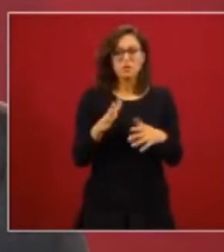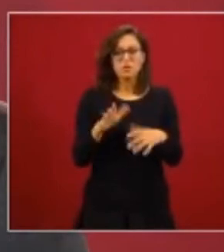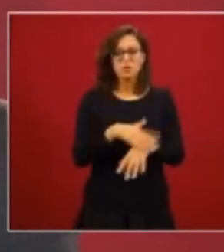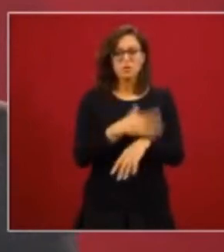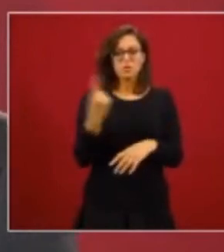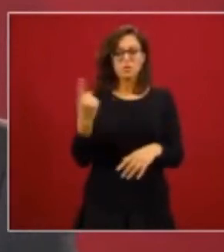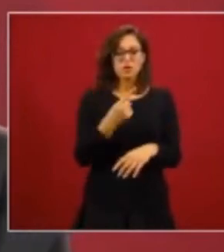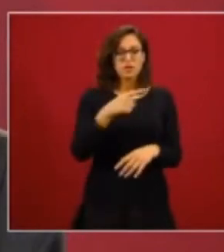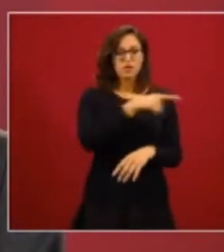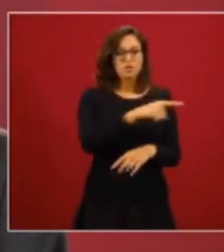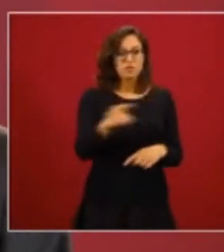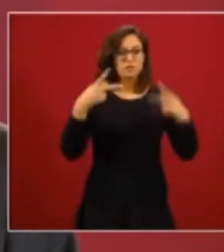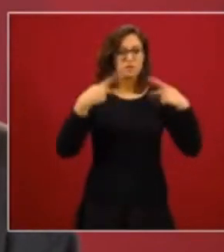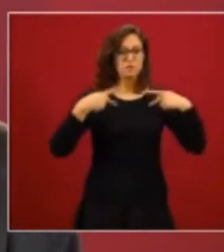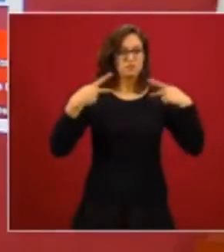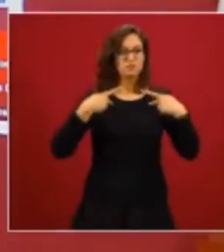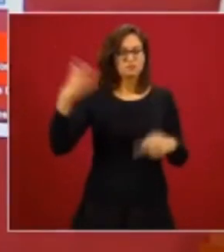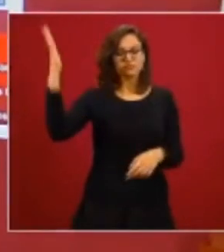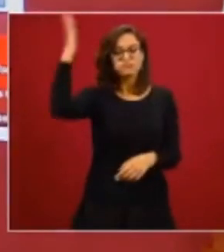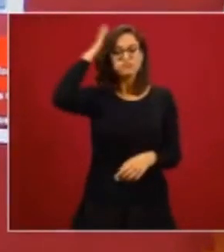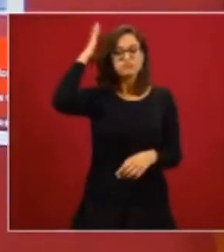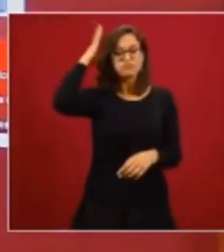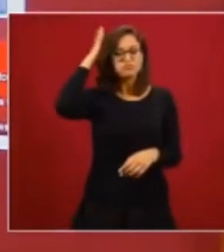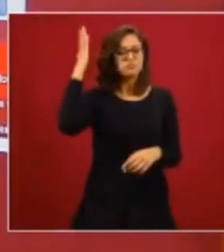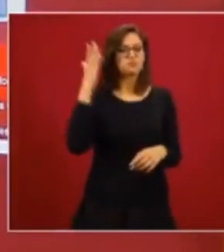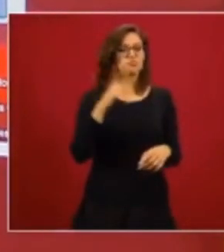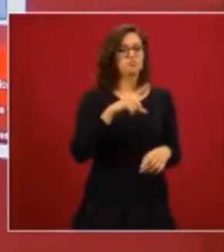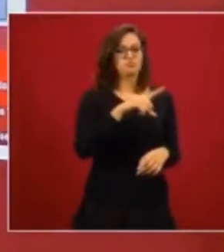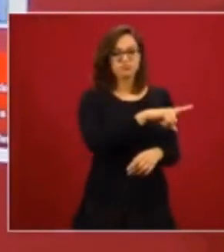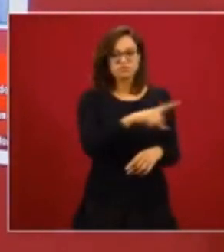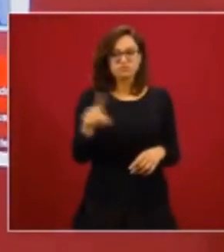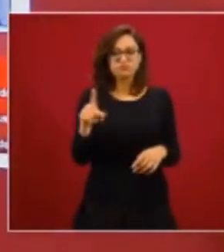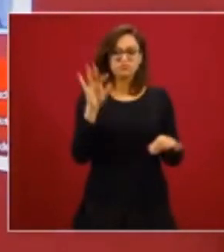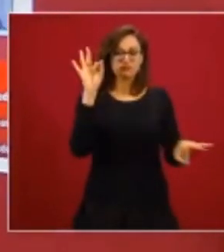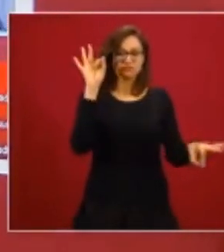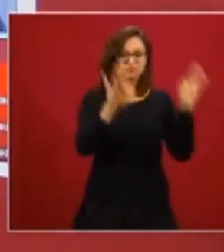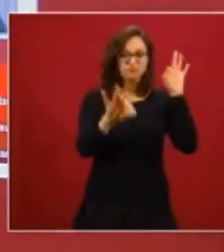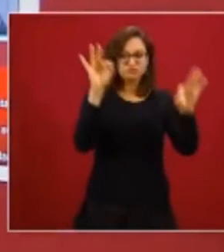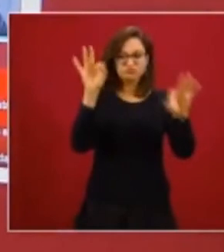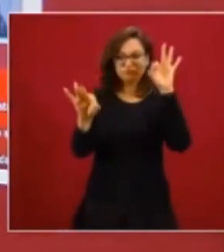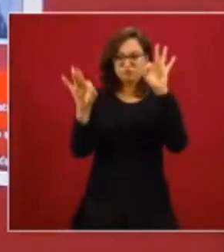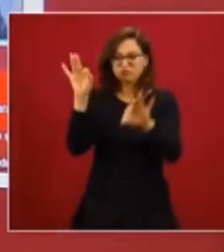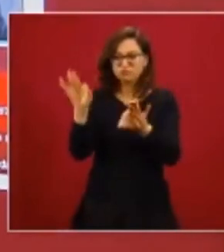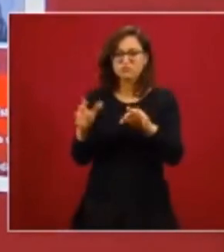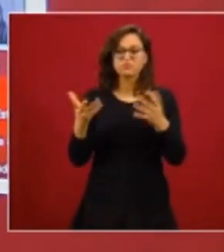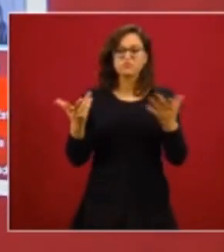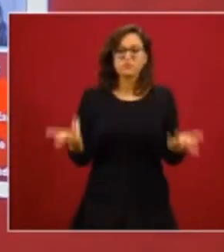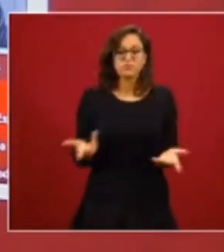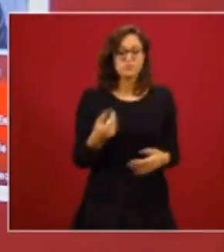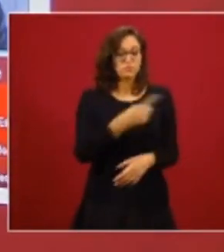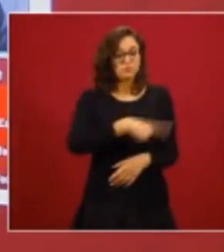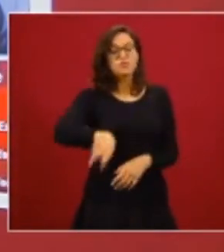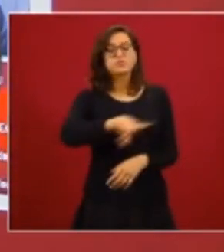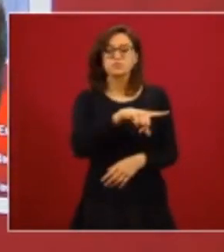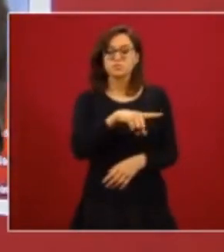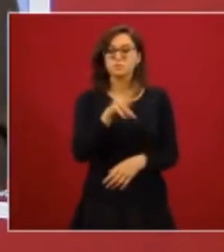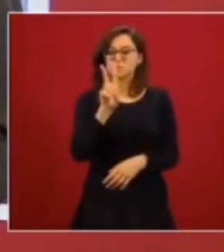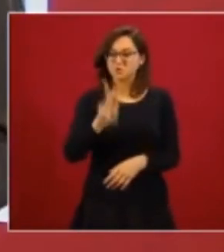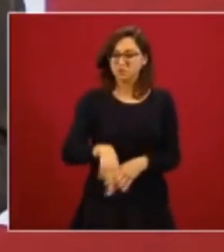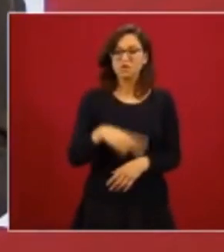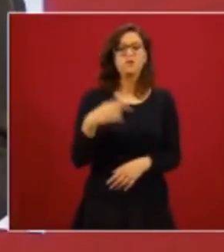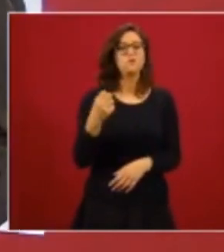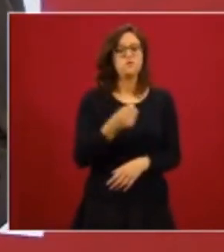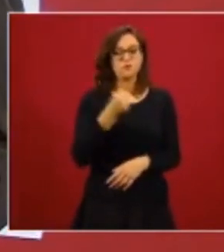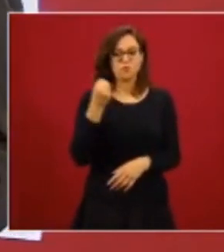que encabezan este movimiento pues son gentes muy afortunadas